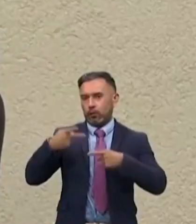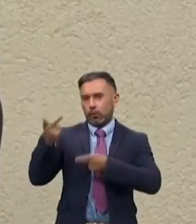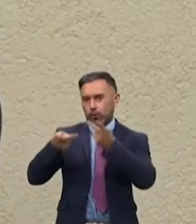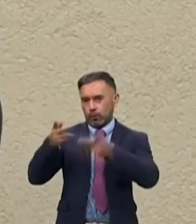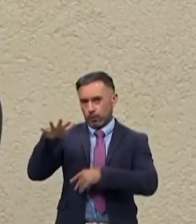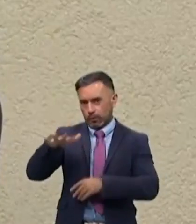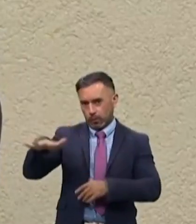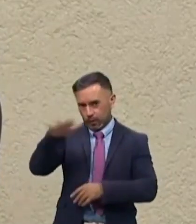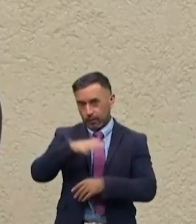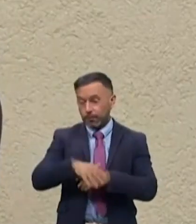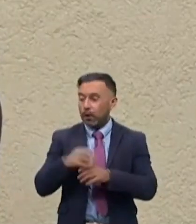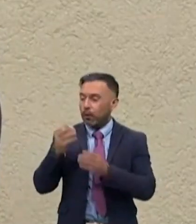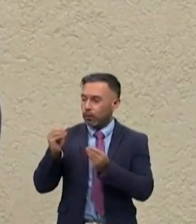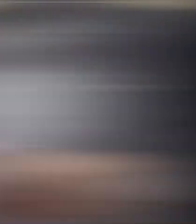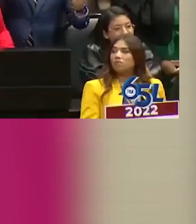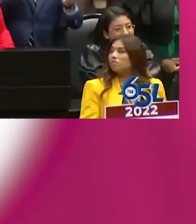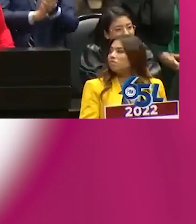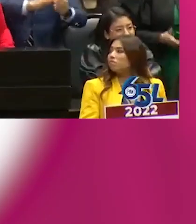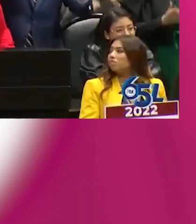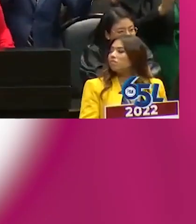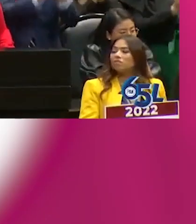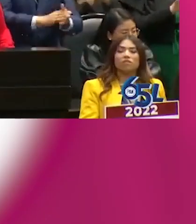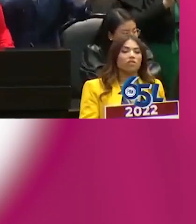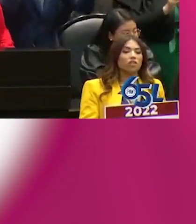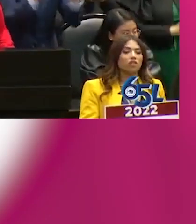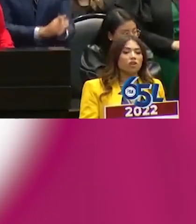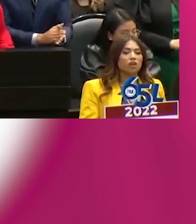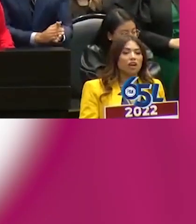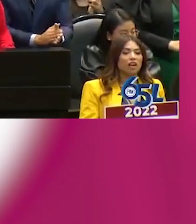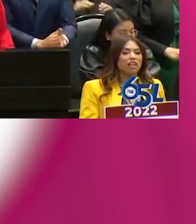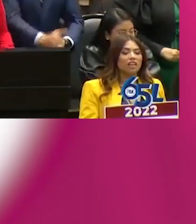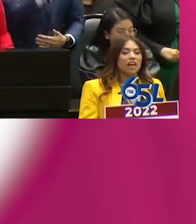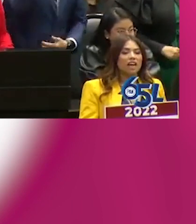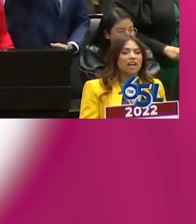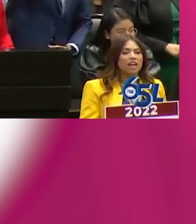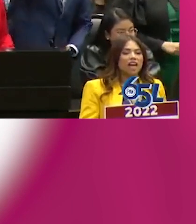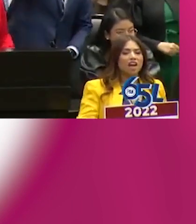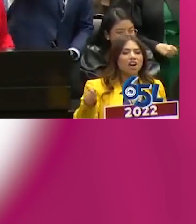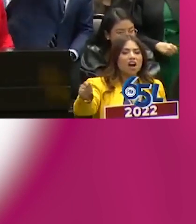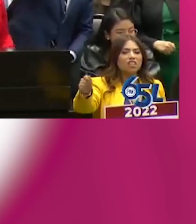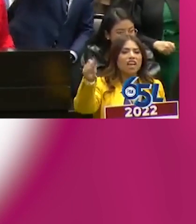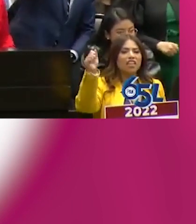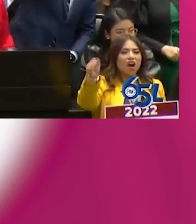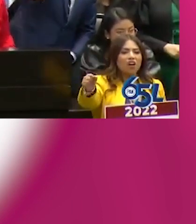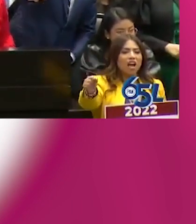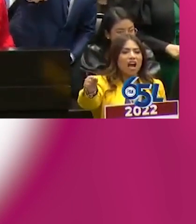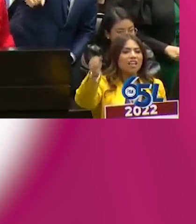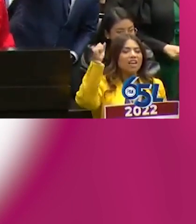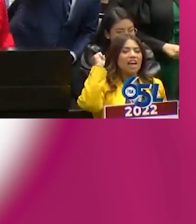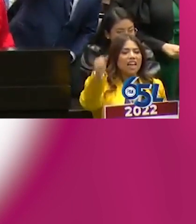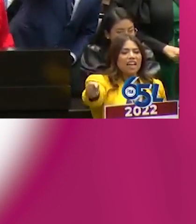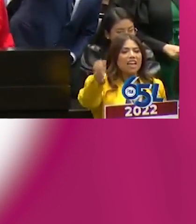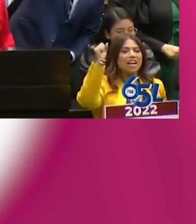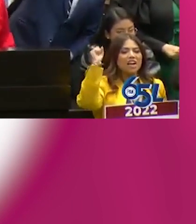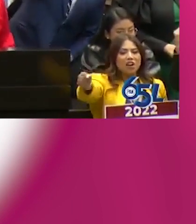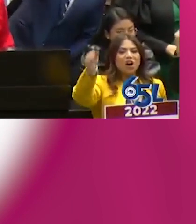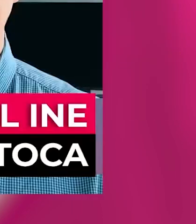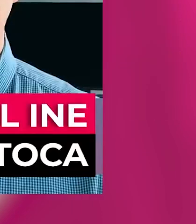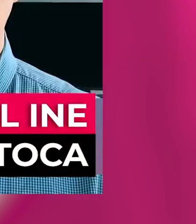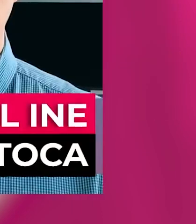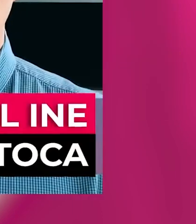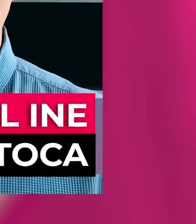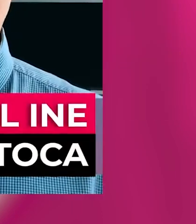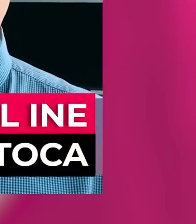une por la reforma electoral. ¡El INE no se toca! La convocatoria para marchar en defensa del Instituto